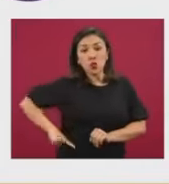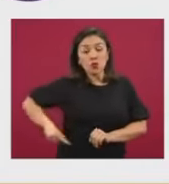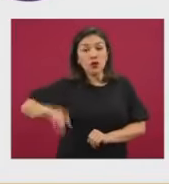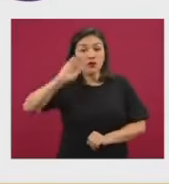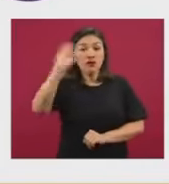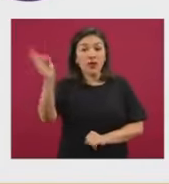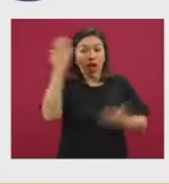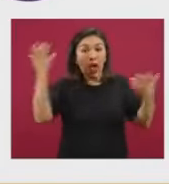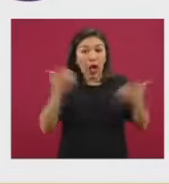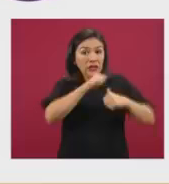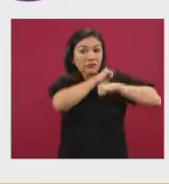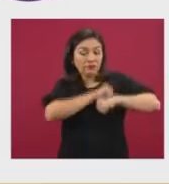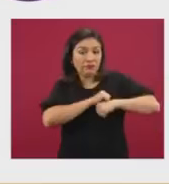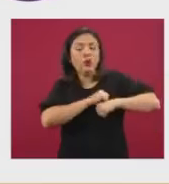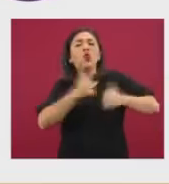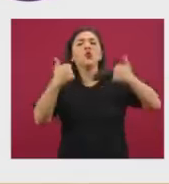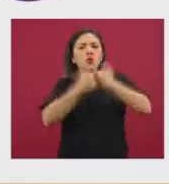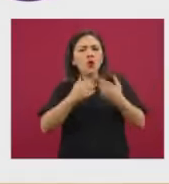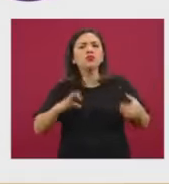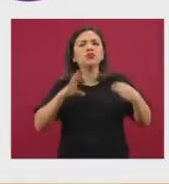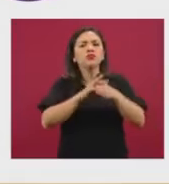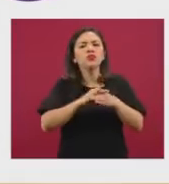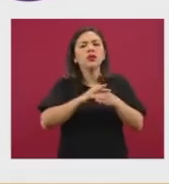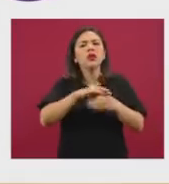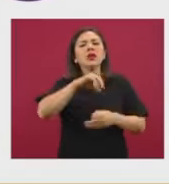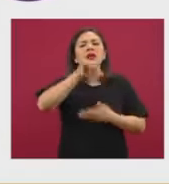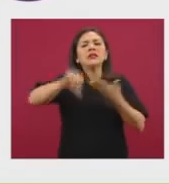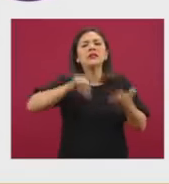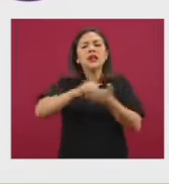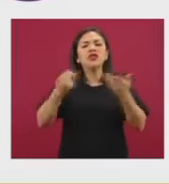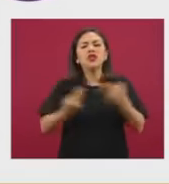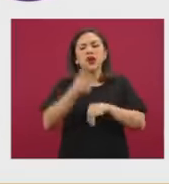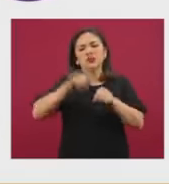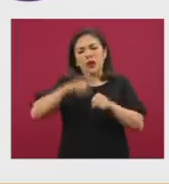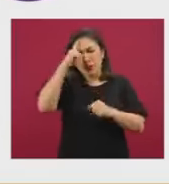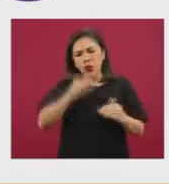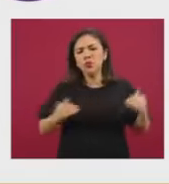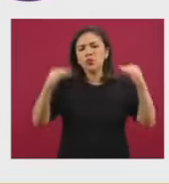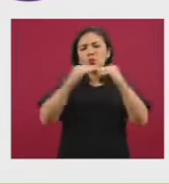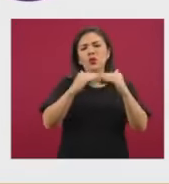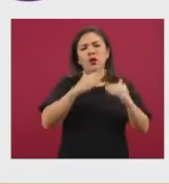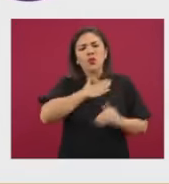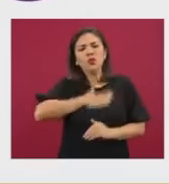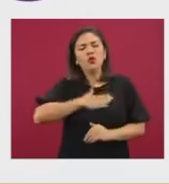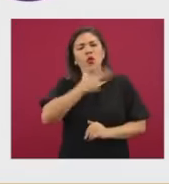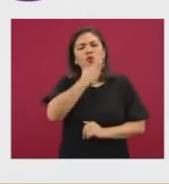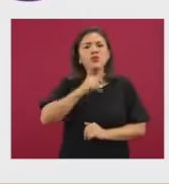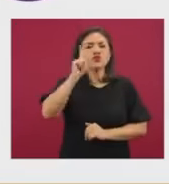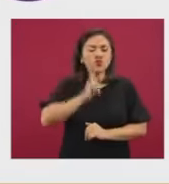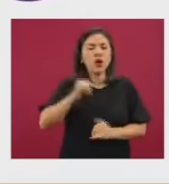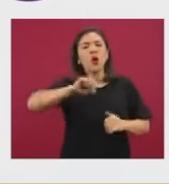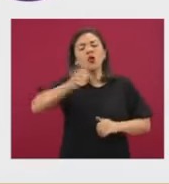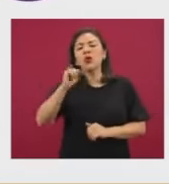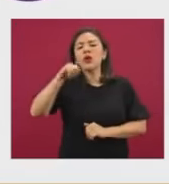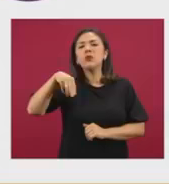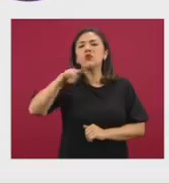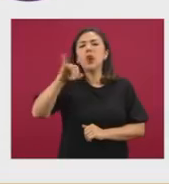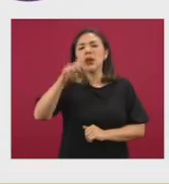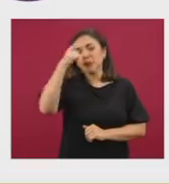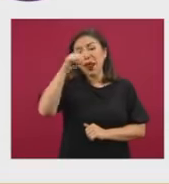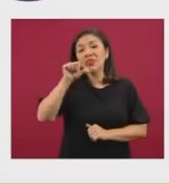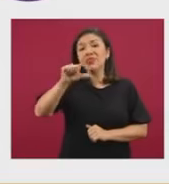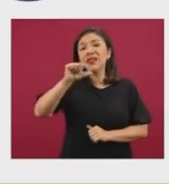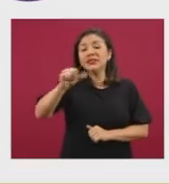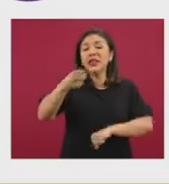gobierno federal que está coordinando el Centro Nacional de Equidad y Género e InMujeres, de 16 días de activismo. Hoy es el